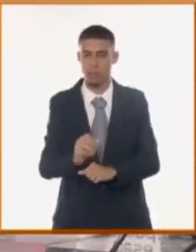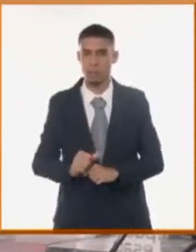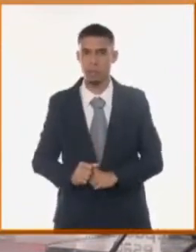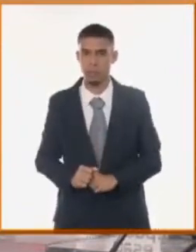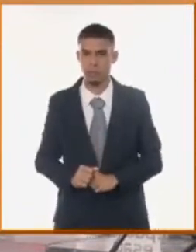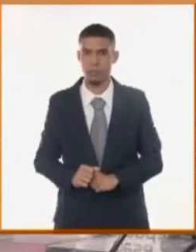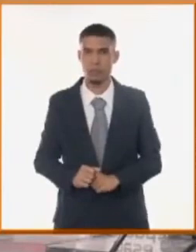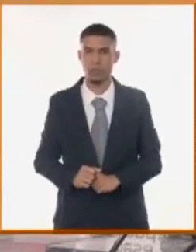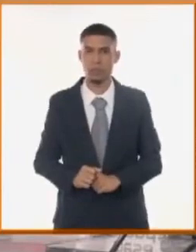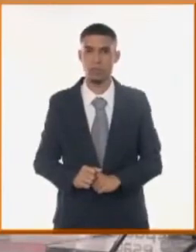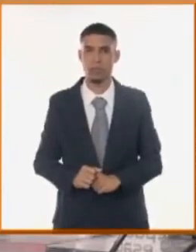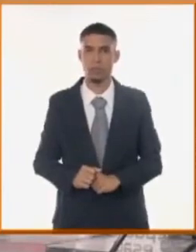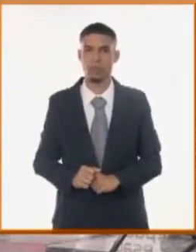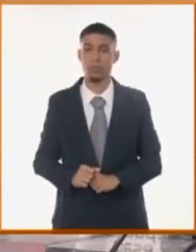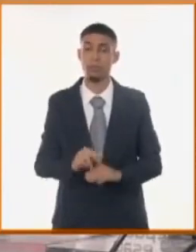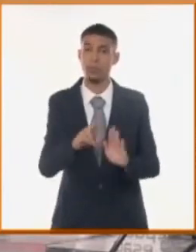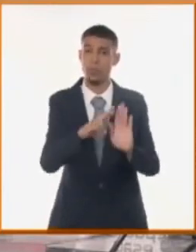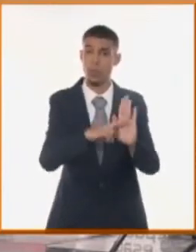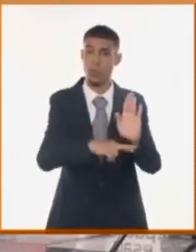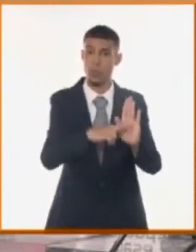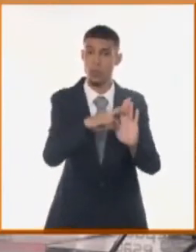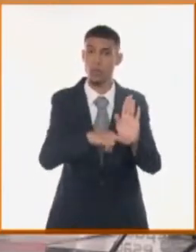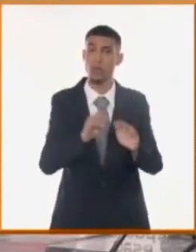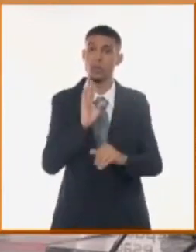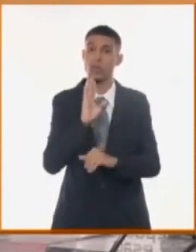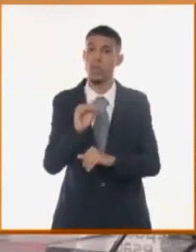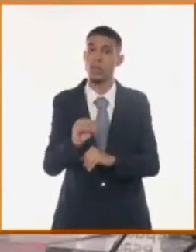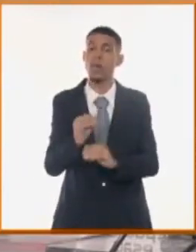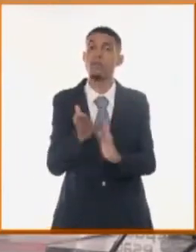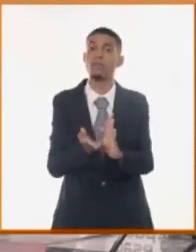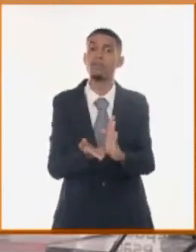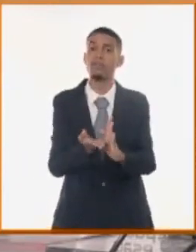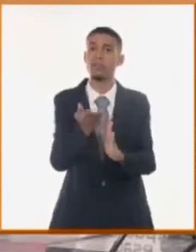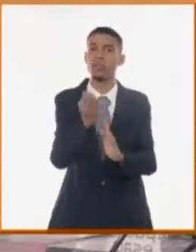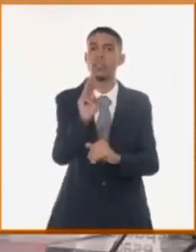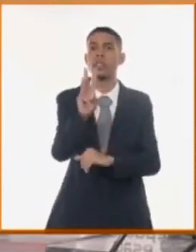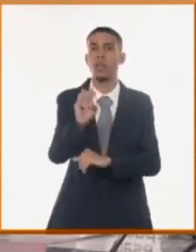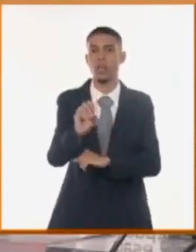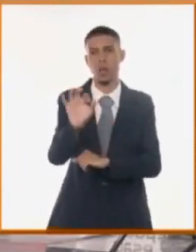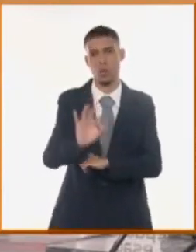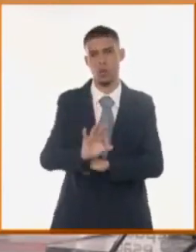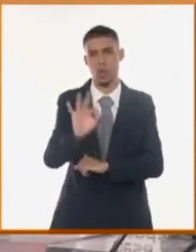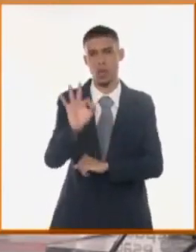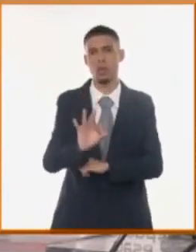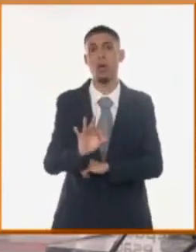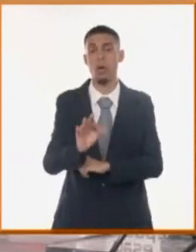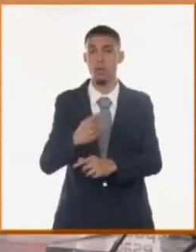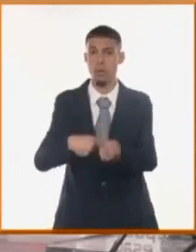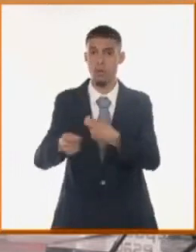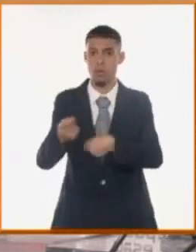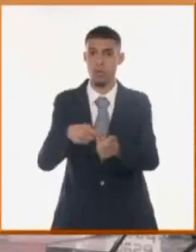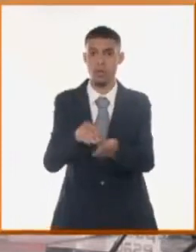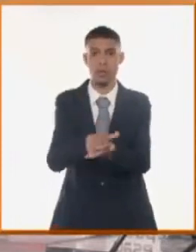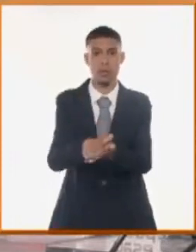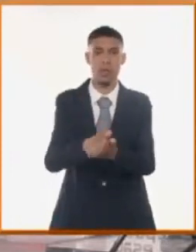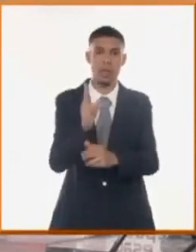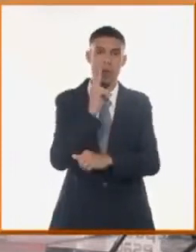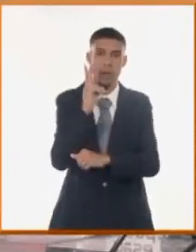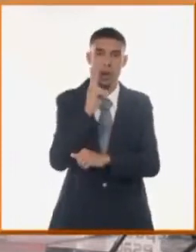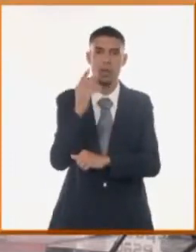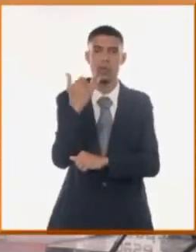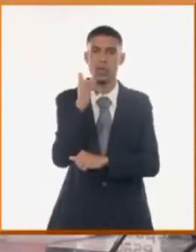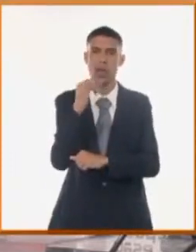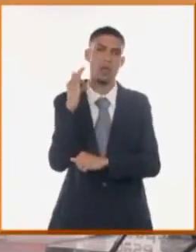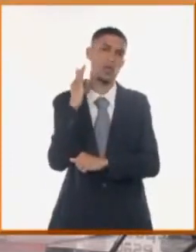la resolución establece un incremento en los aranceles de un 30% para la importación de tabacos, cigarros,